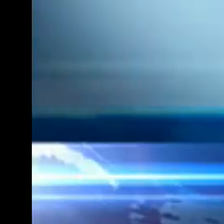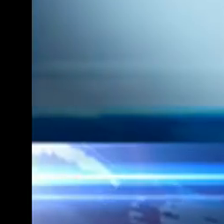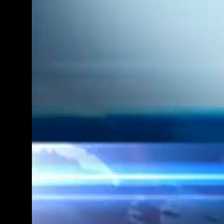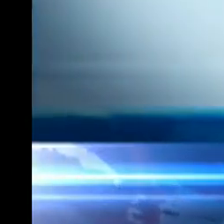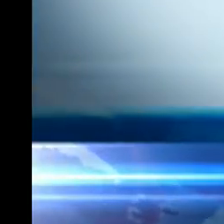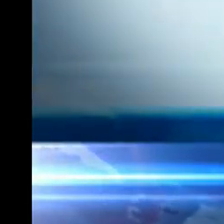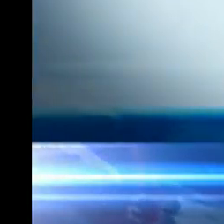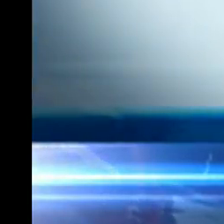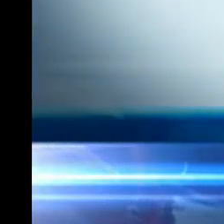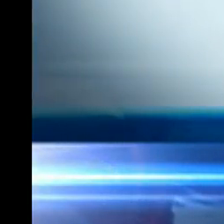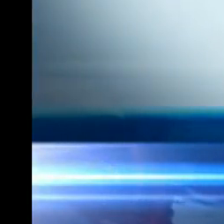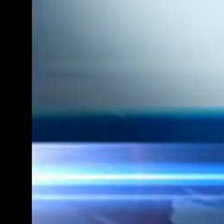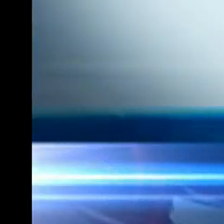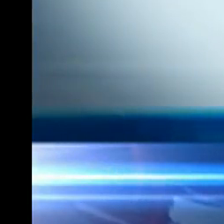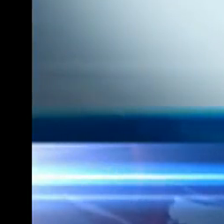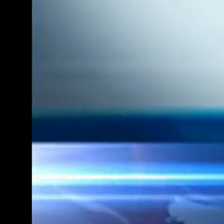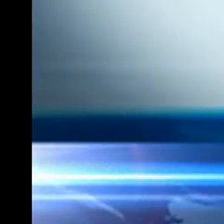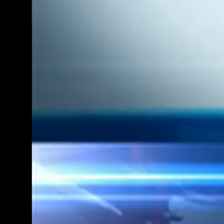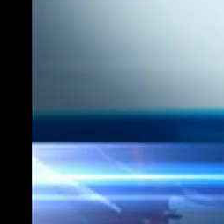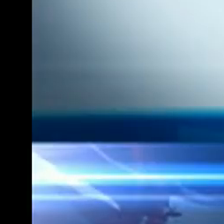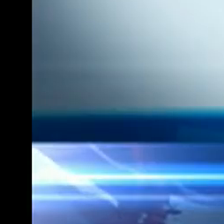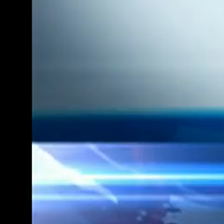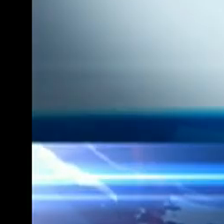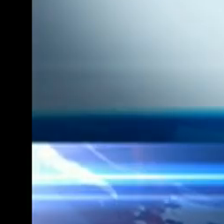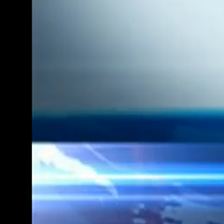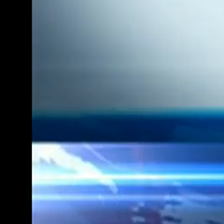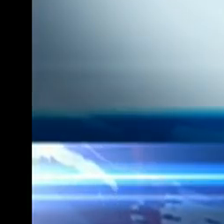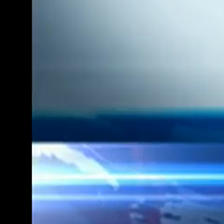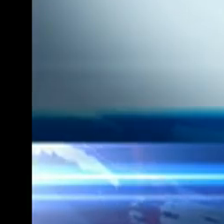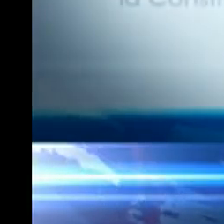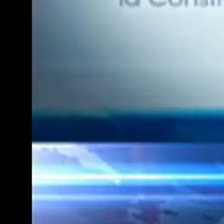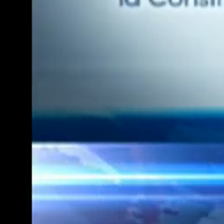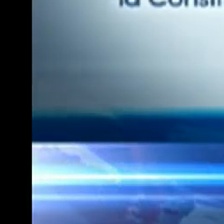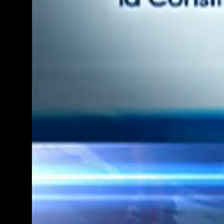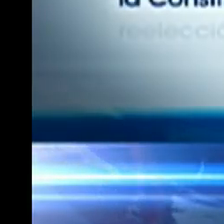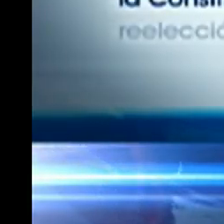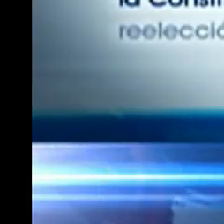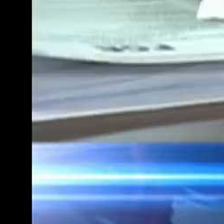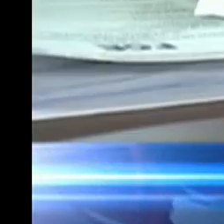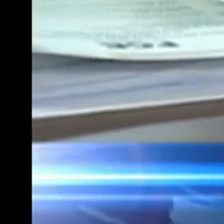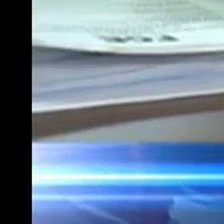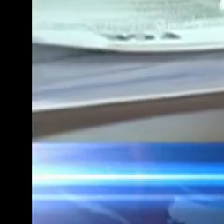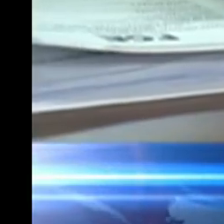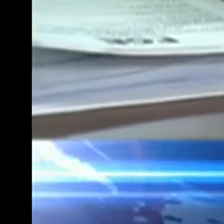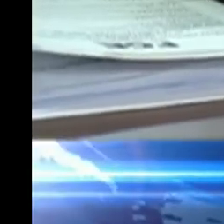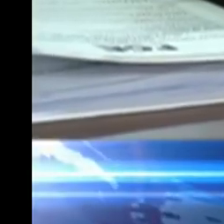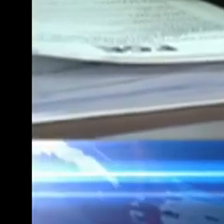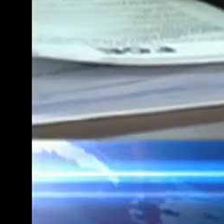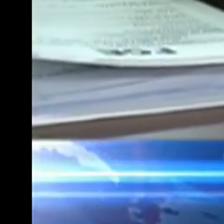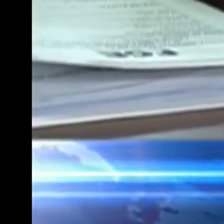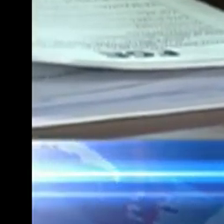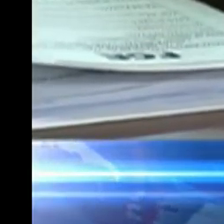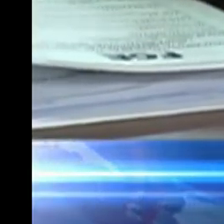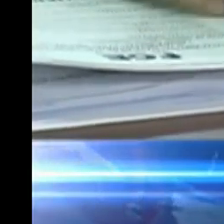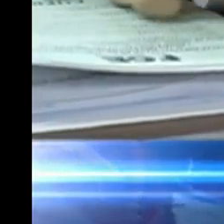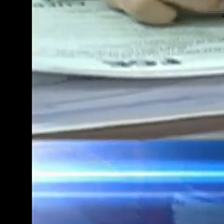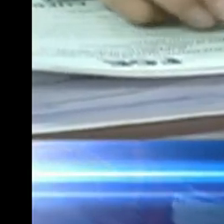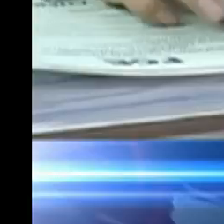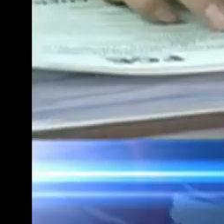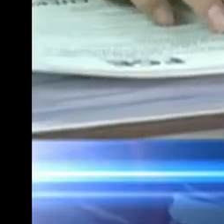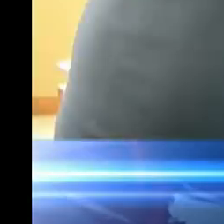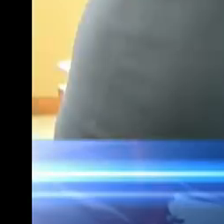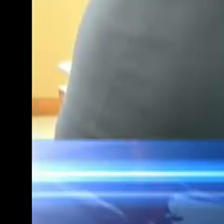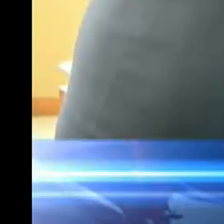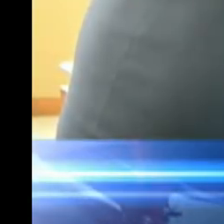Este jueves conozca el contenido de la segunda pregunta del referéndum y consulta